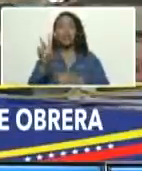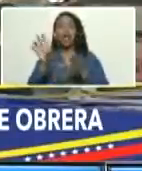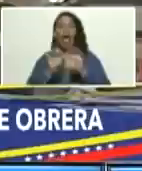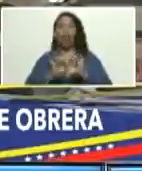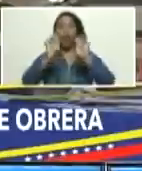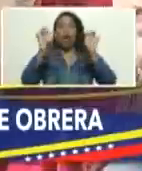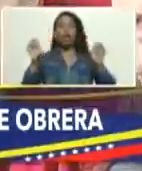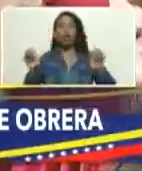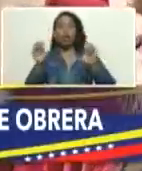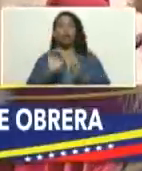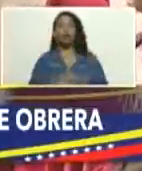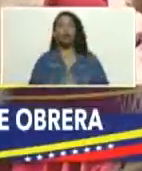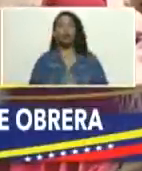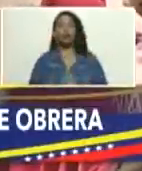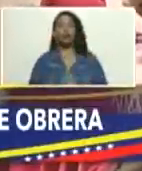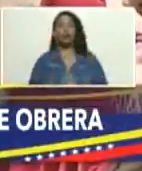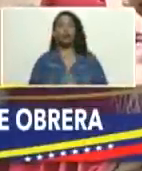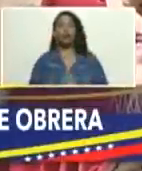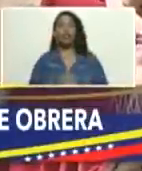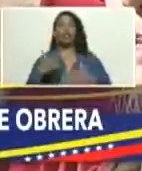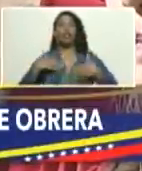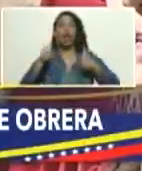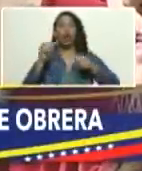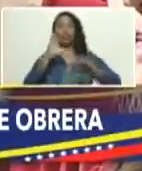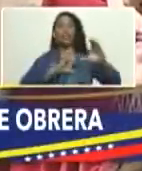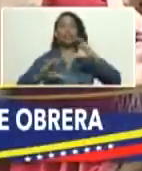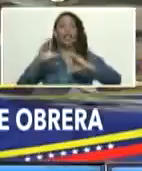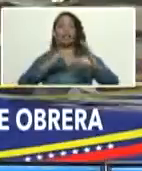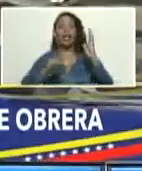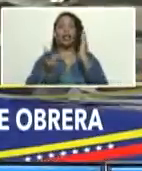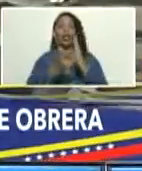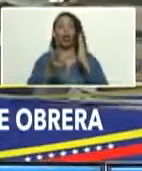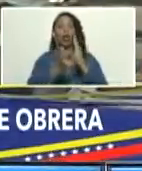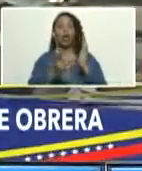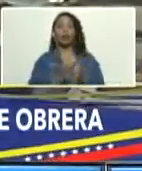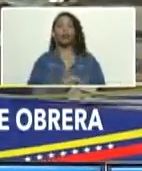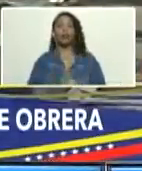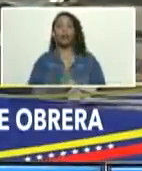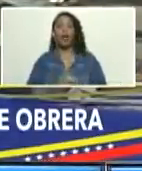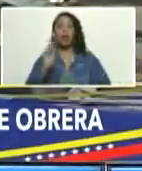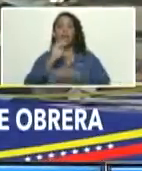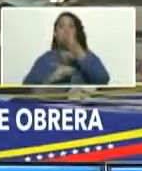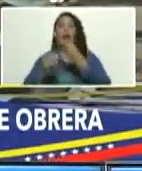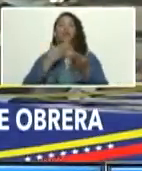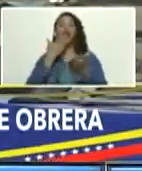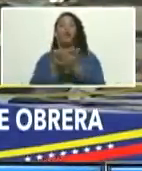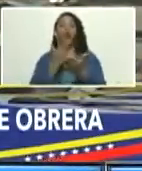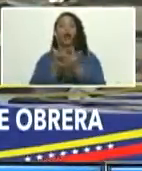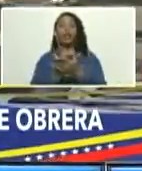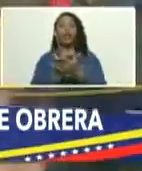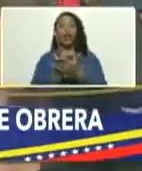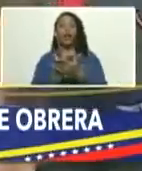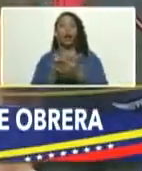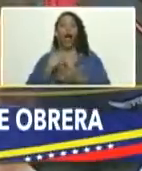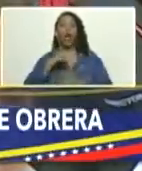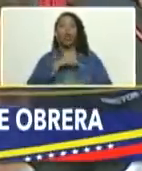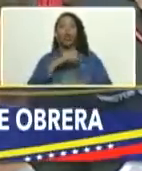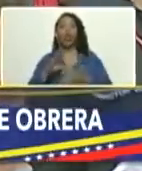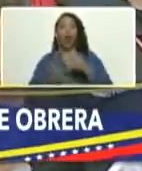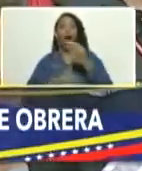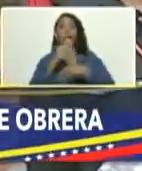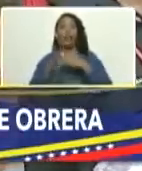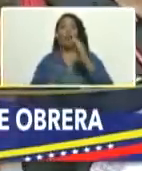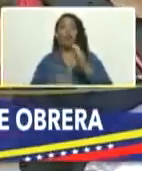Educación, Salud, Ciencia y Tecnología me haga la propuesta para nosotros fundar